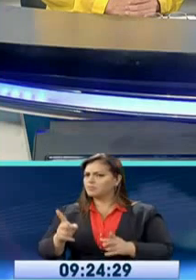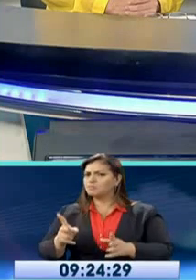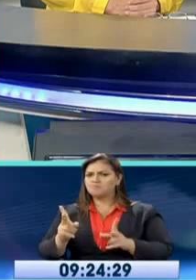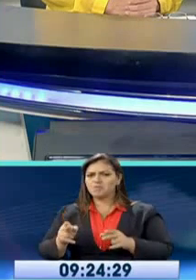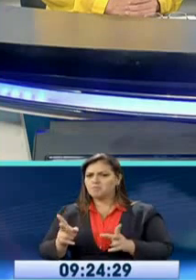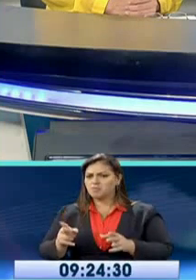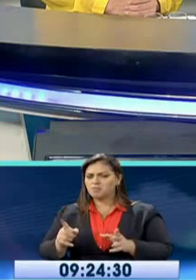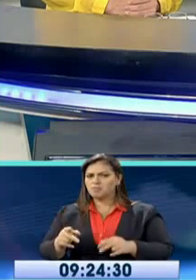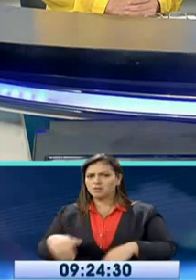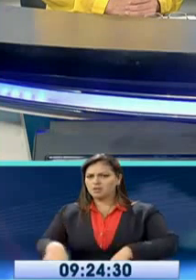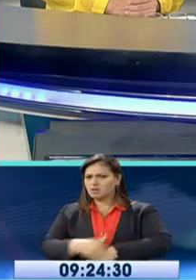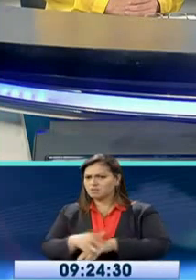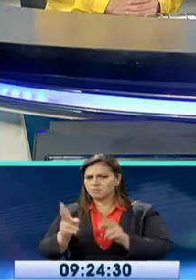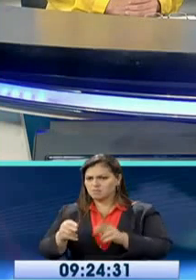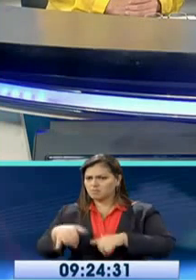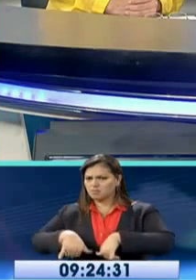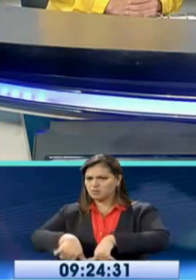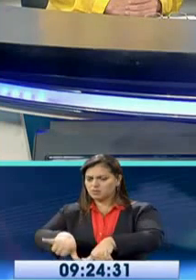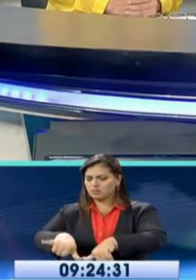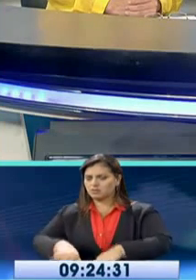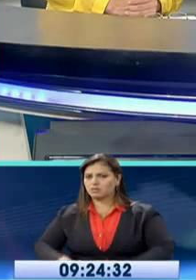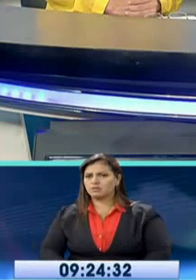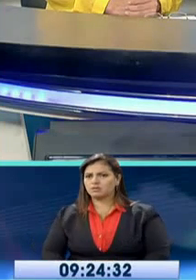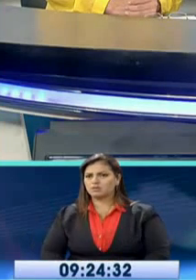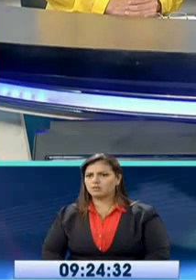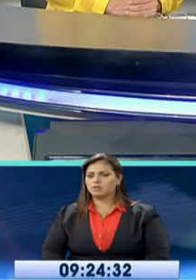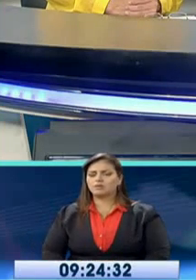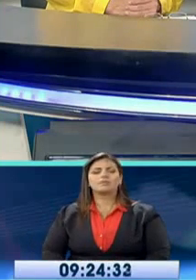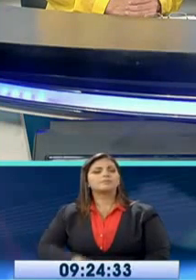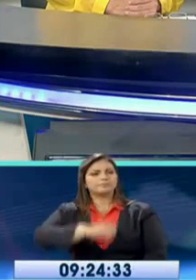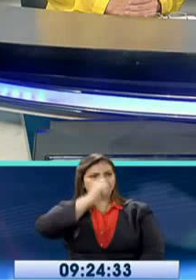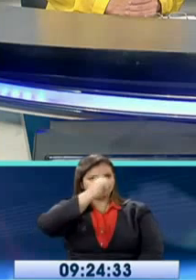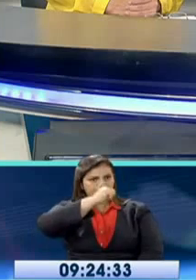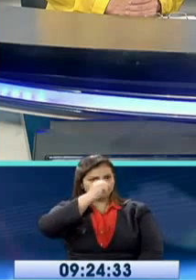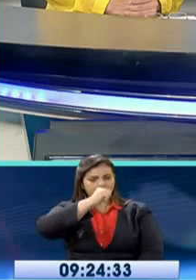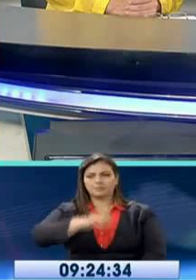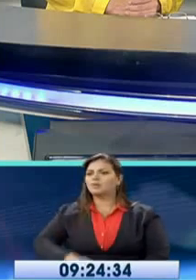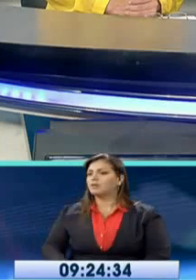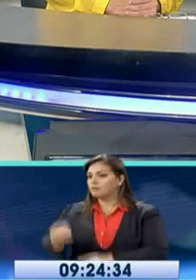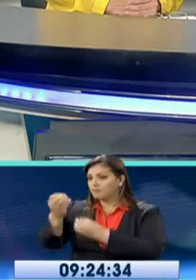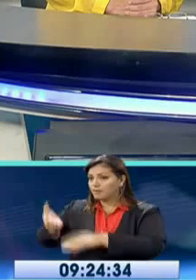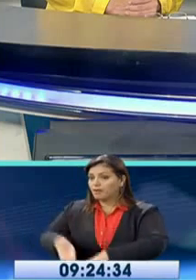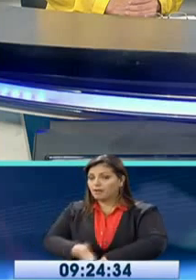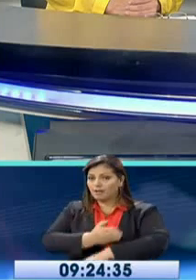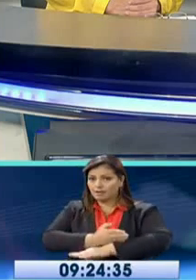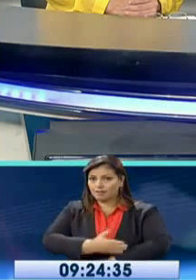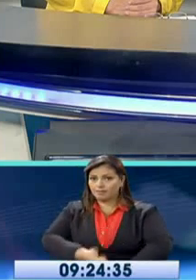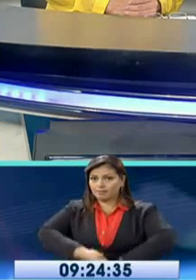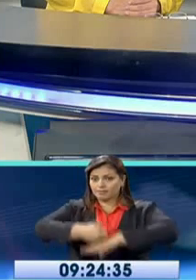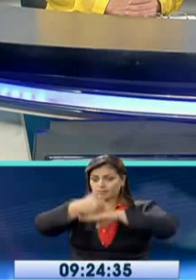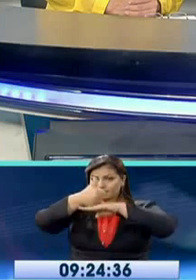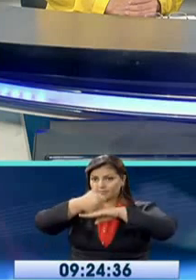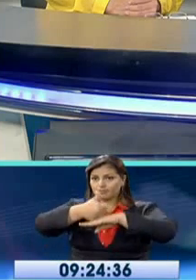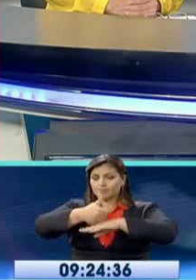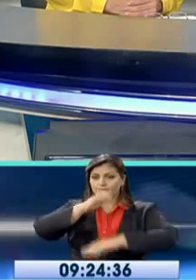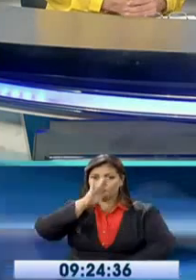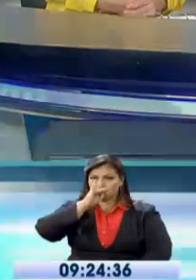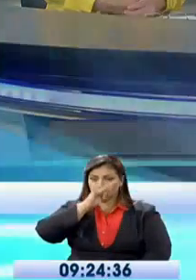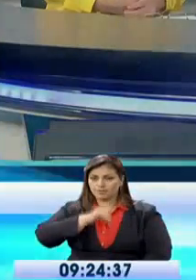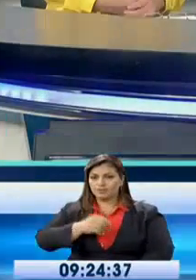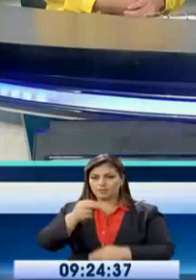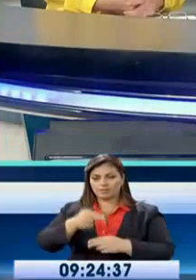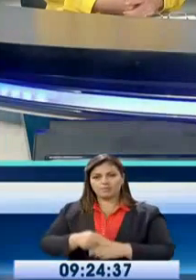Pedro Menéndez. Bueno, déjeme decirle que conozco de un estudio que presentó la CTE, el coronel Alama, a la ATM, y seguramente lo van a